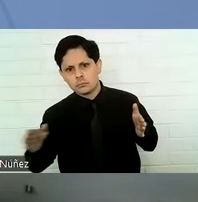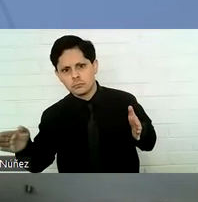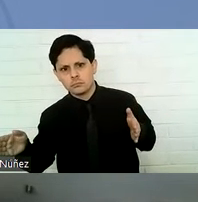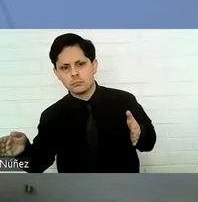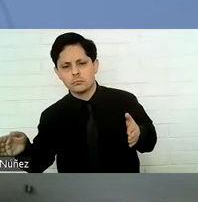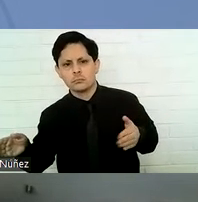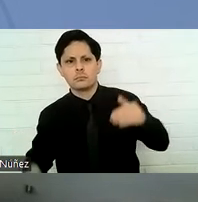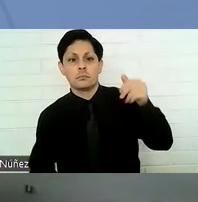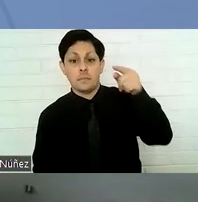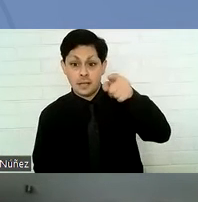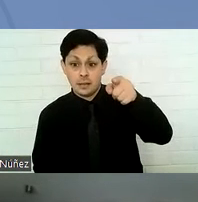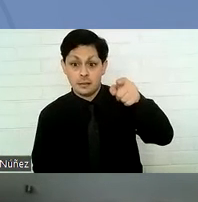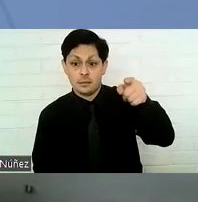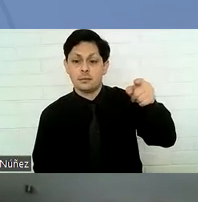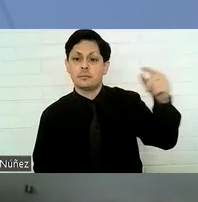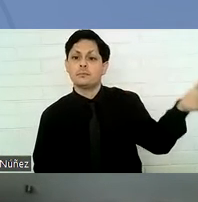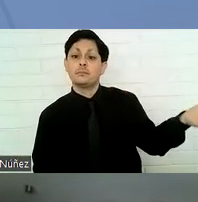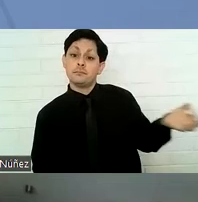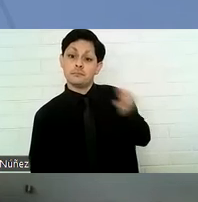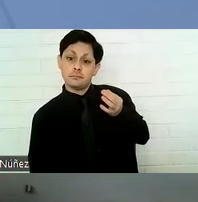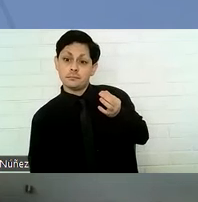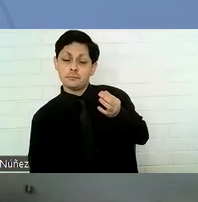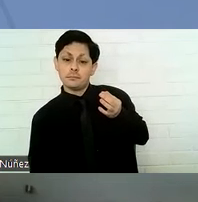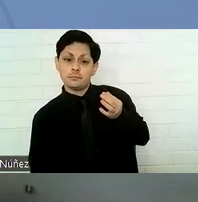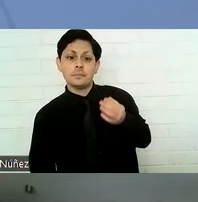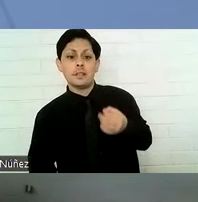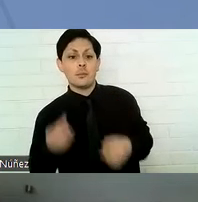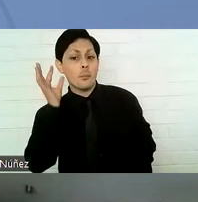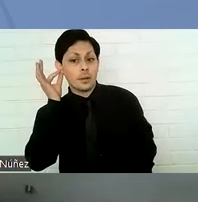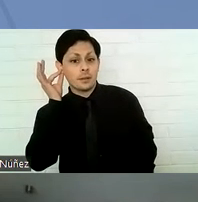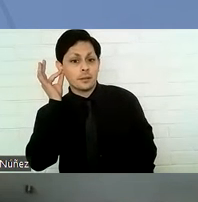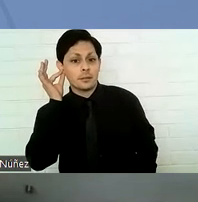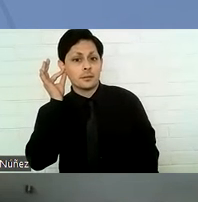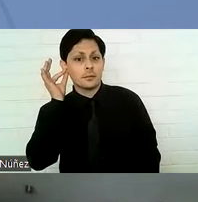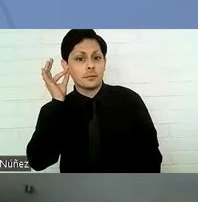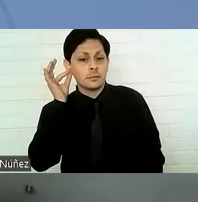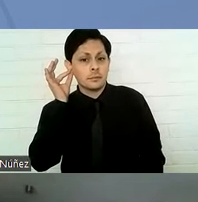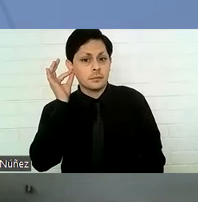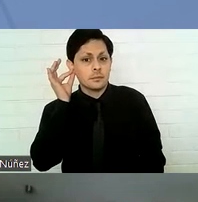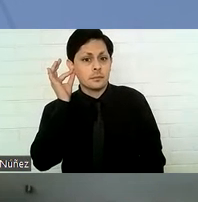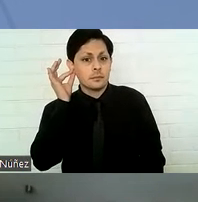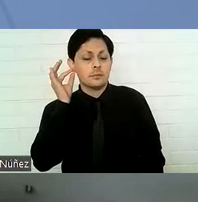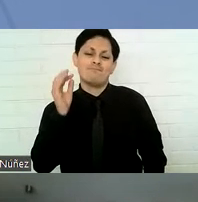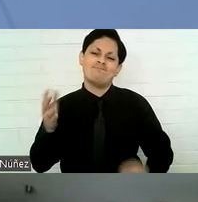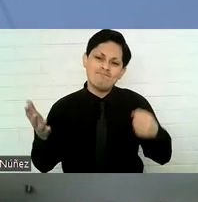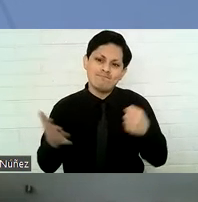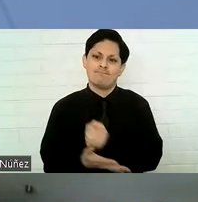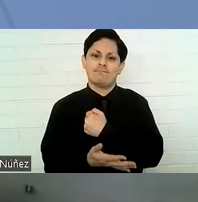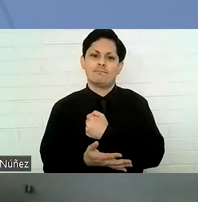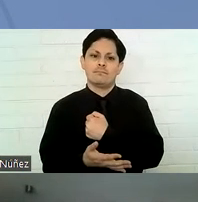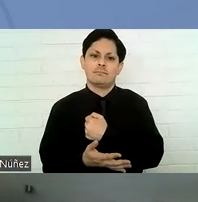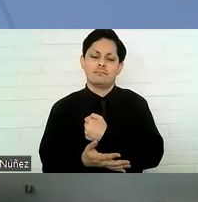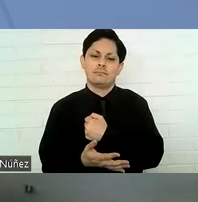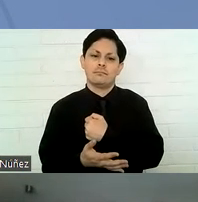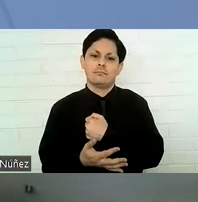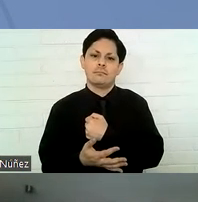quedaron tan clavadas, que decía que ella como mujer lo que más lamentaba era no tener la mirada